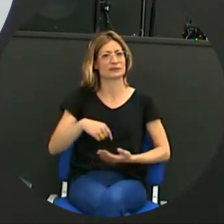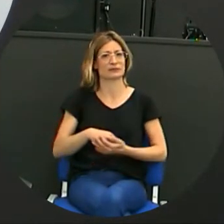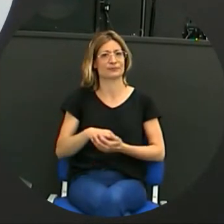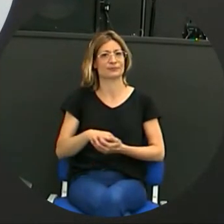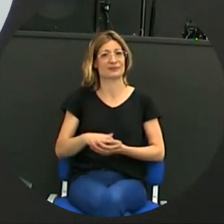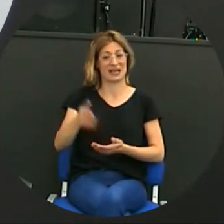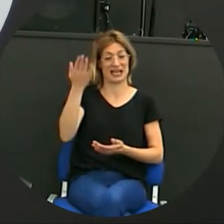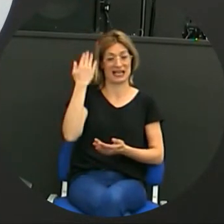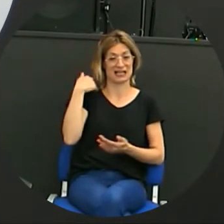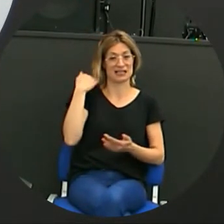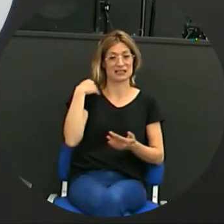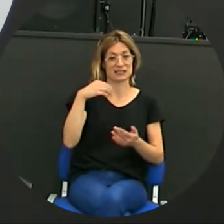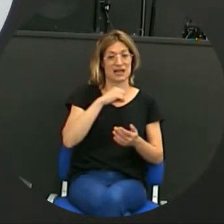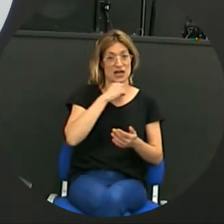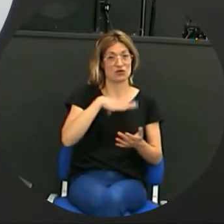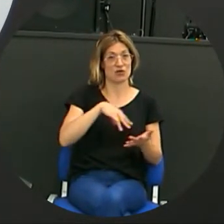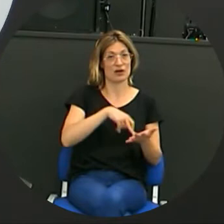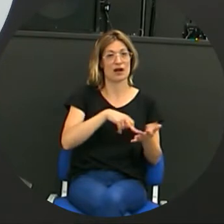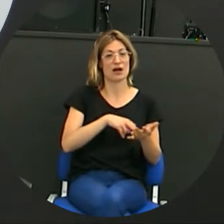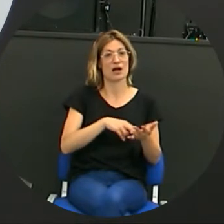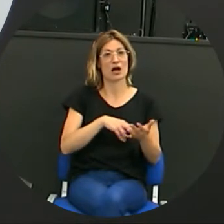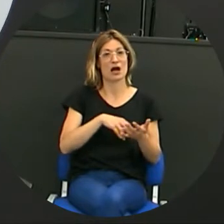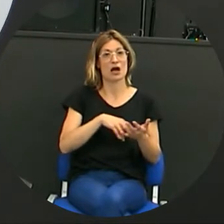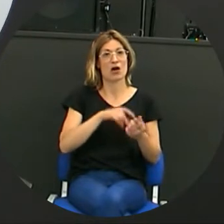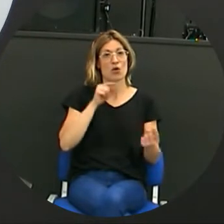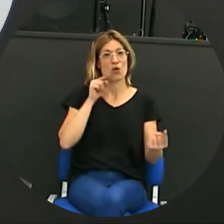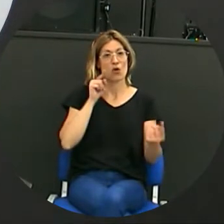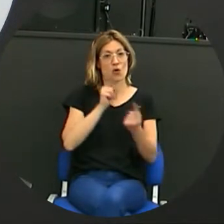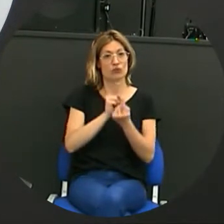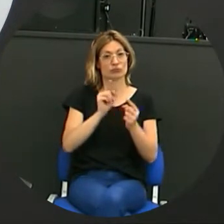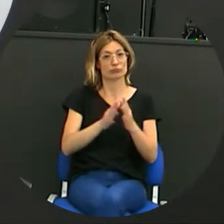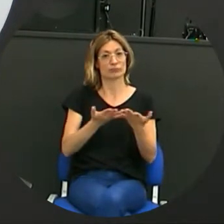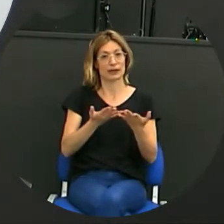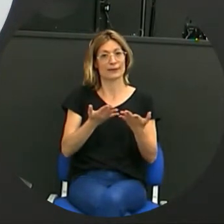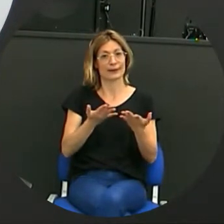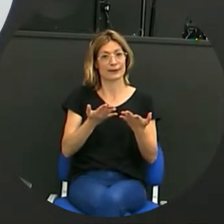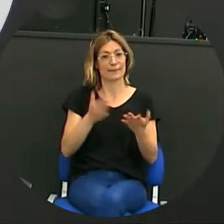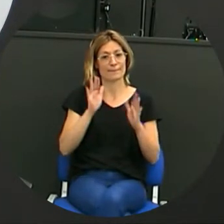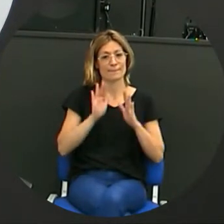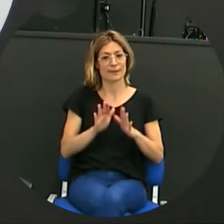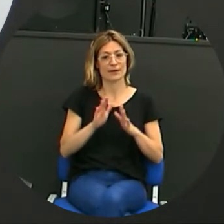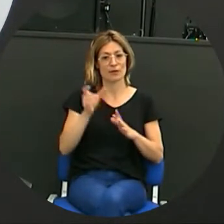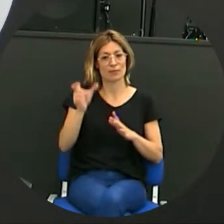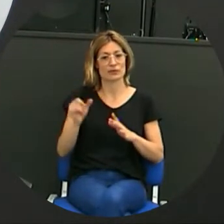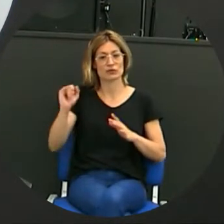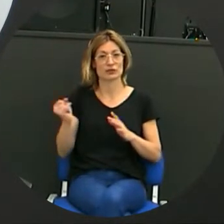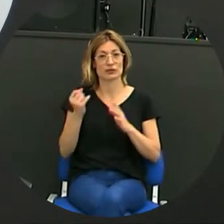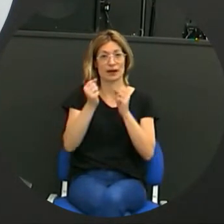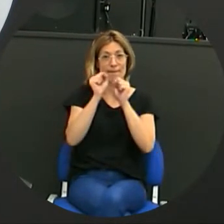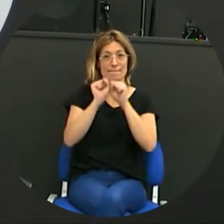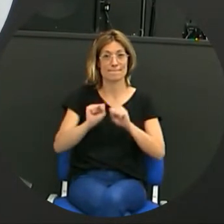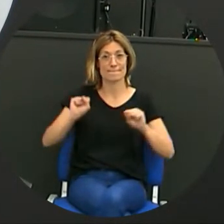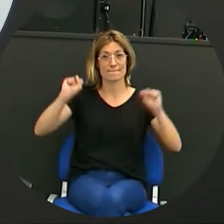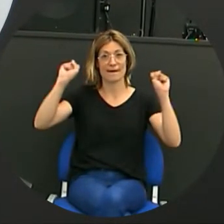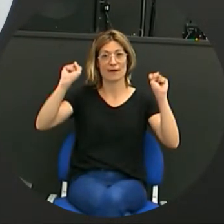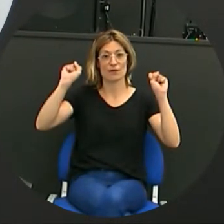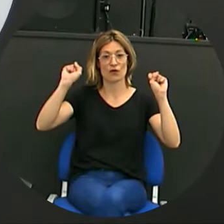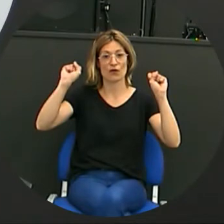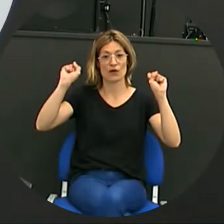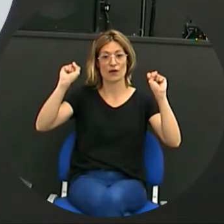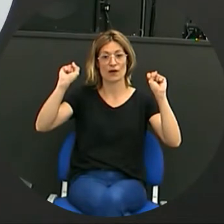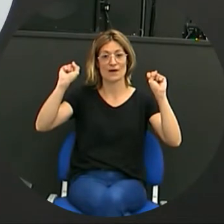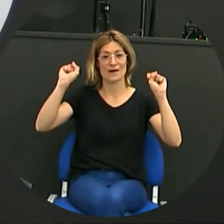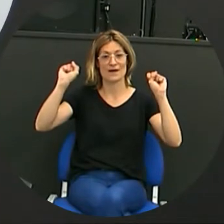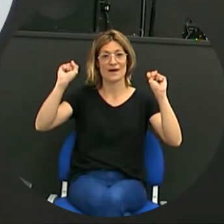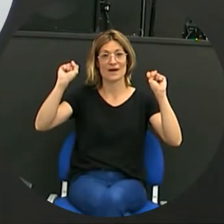hubo oposición. Pero en medio de la oposición, pues Pablo en Éfeso reunió a